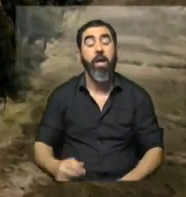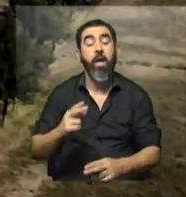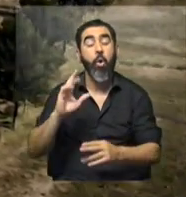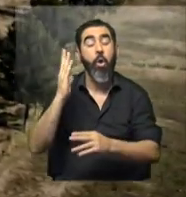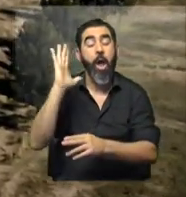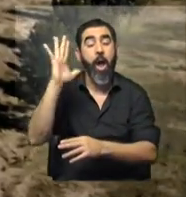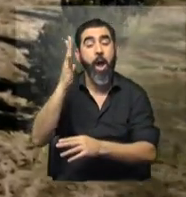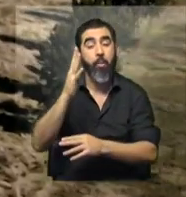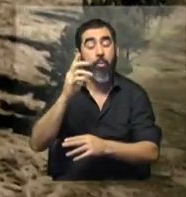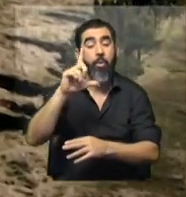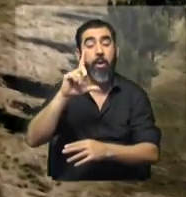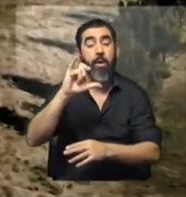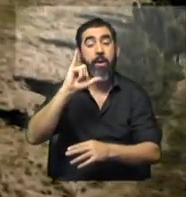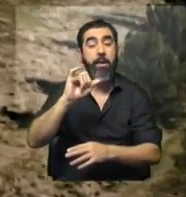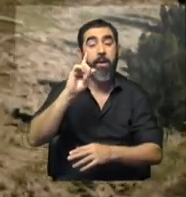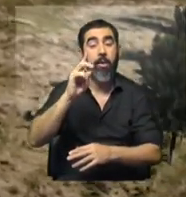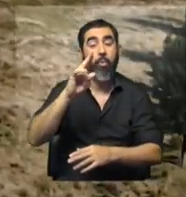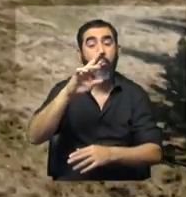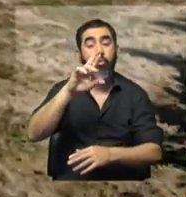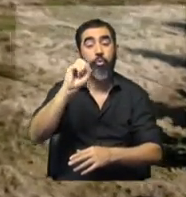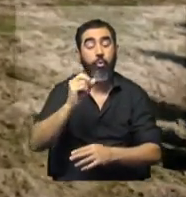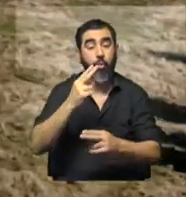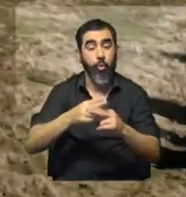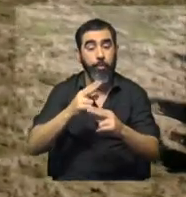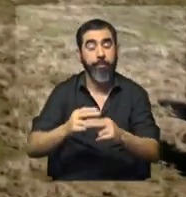como ligustro.